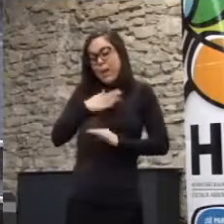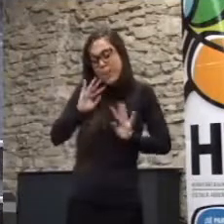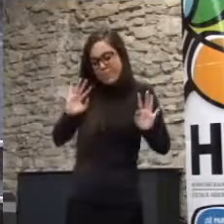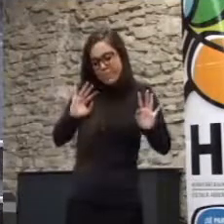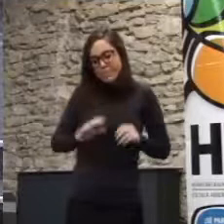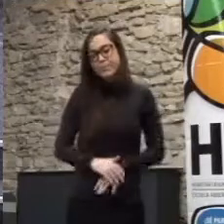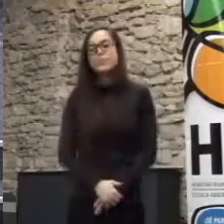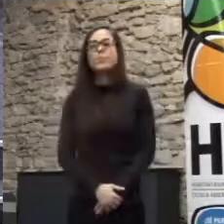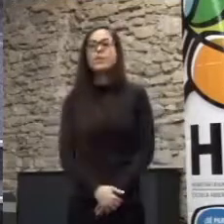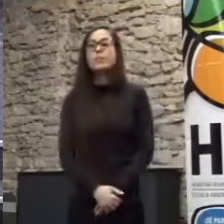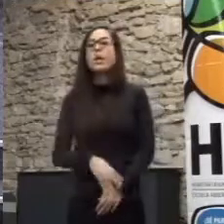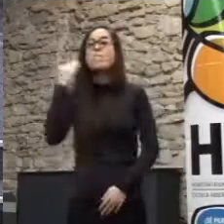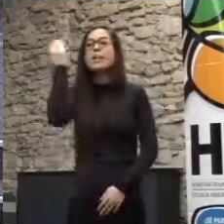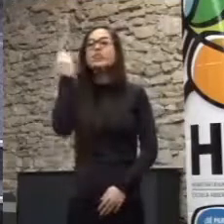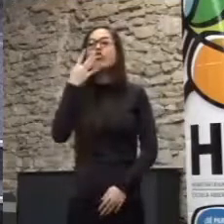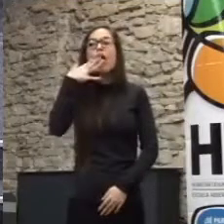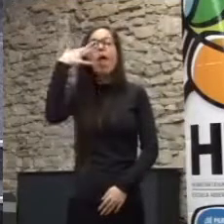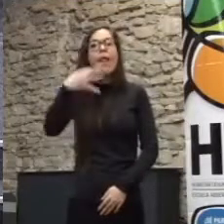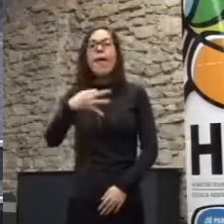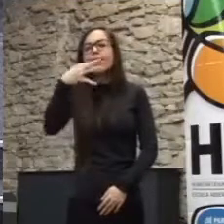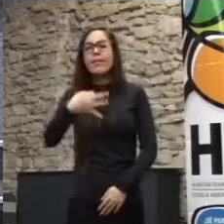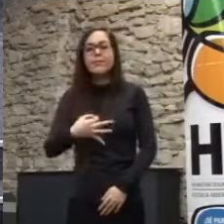Creo que la realidad se escapa